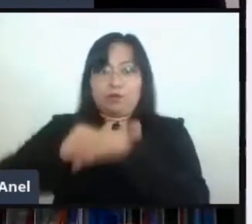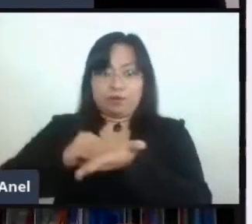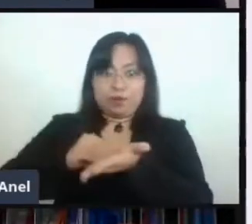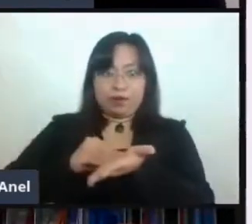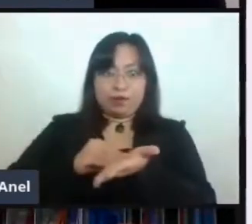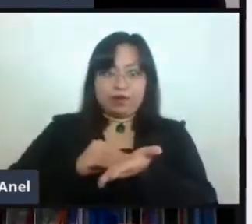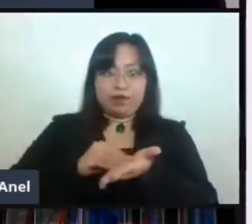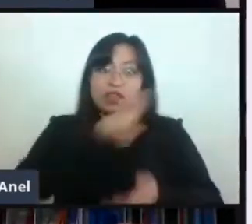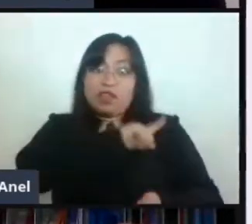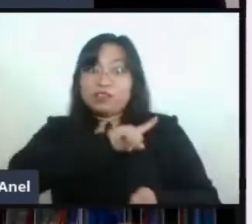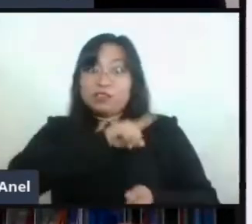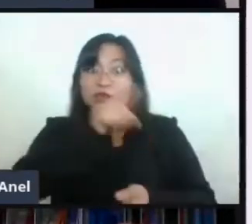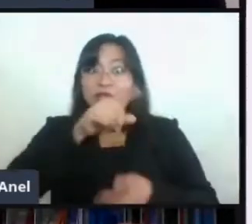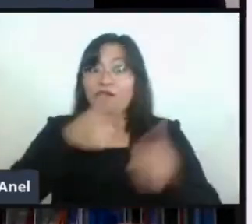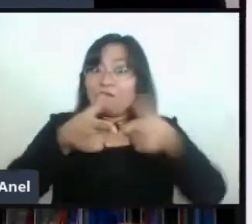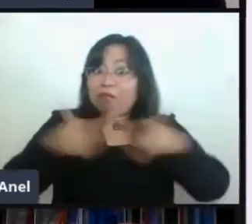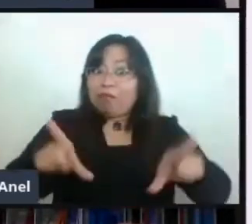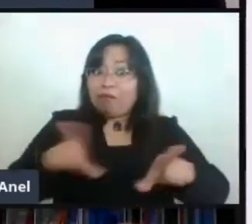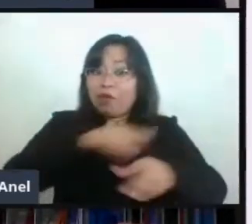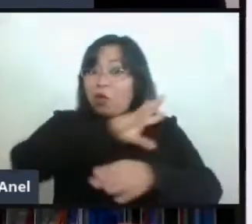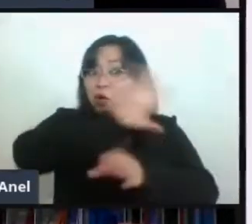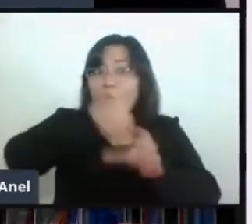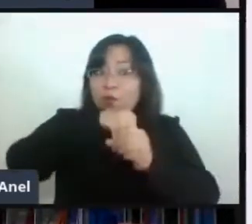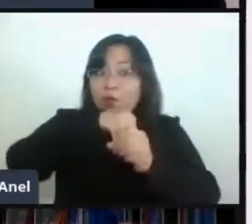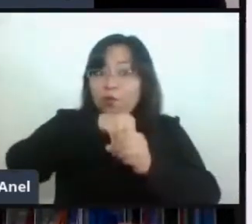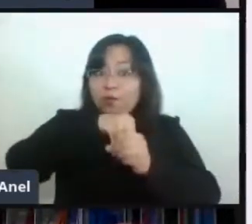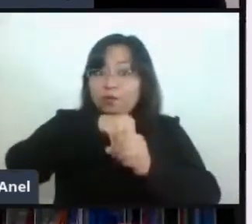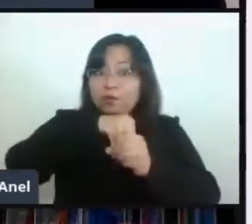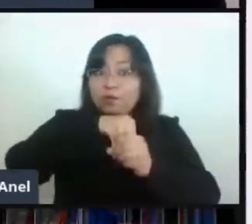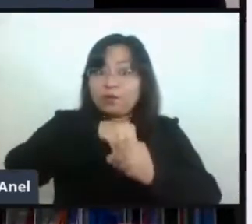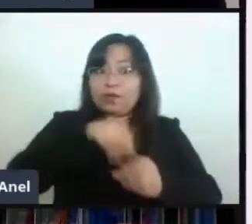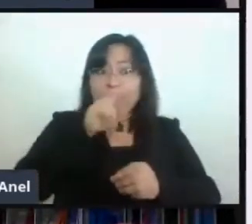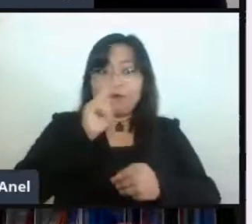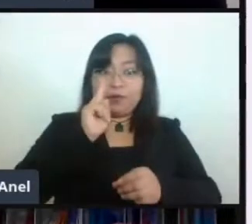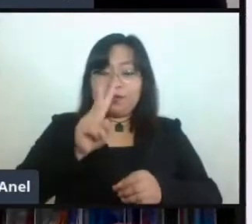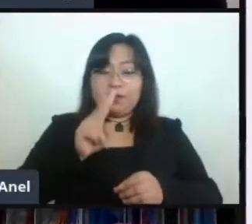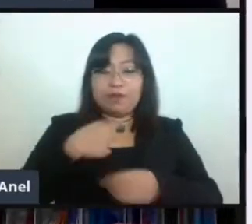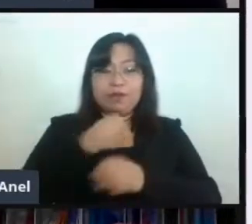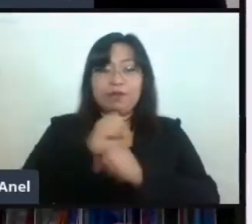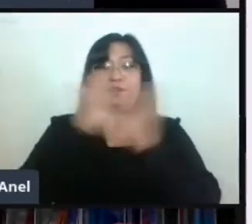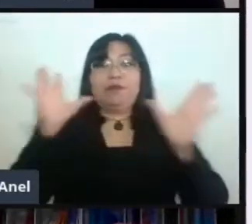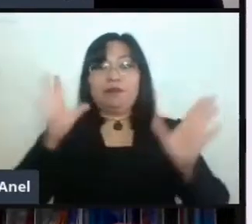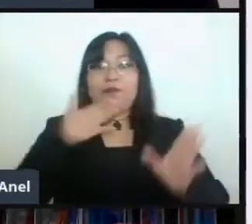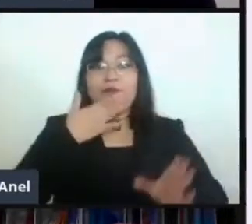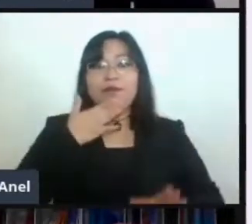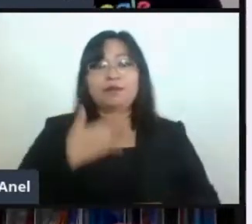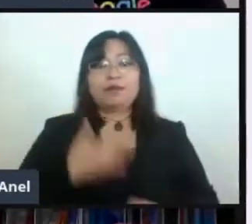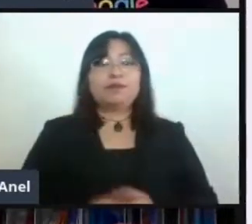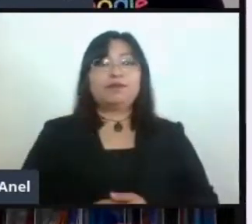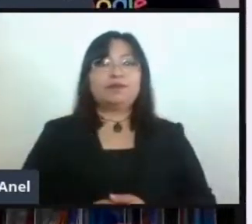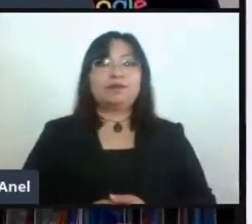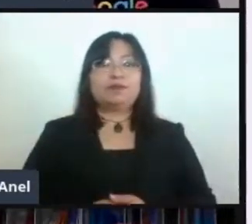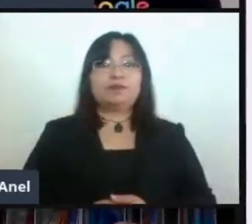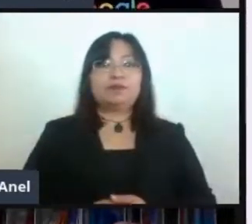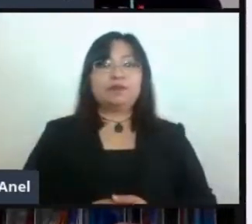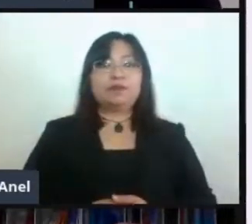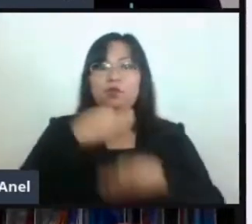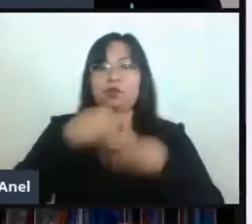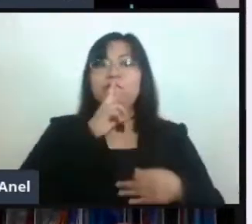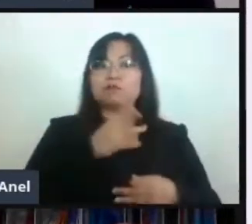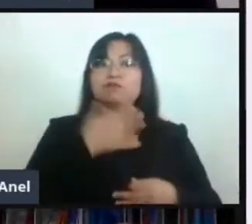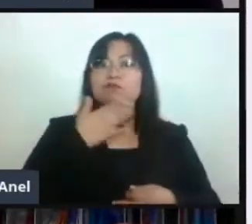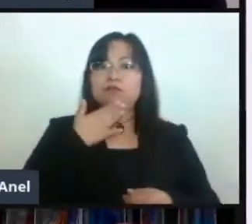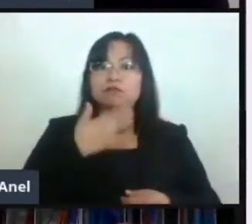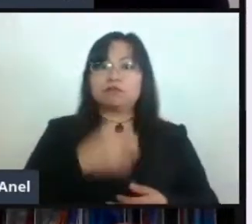Y fíjense qué bonito, maestros, ya se me pusieron todas las respuestas enlistadas. Esta no